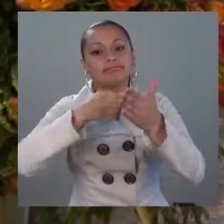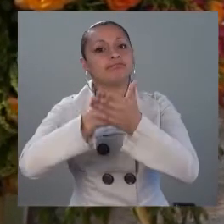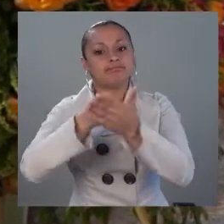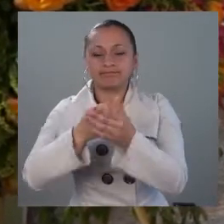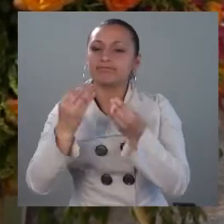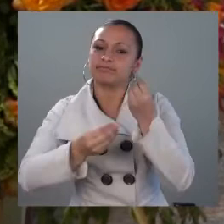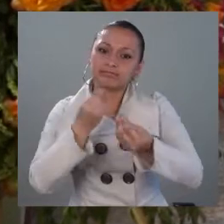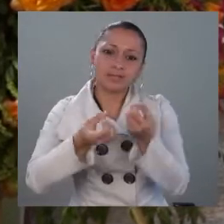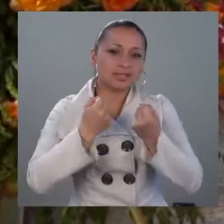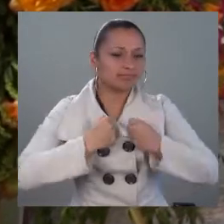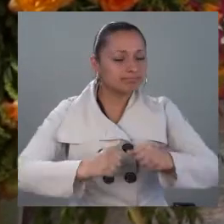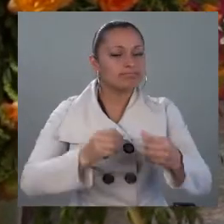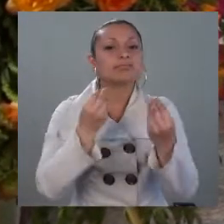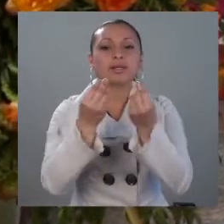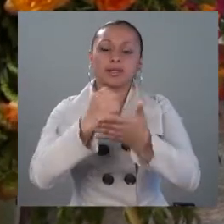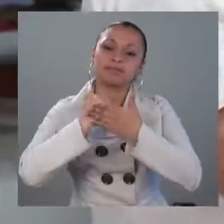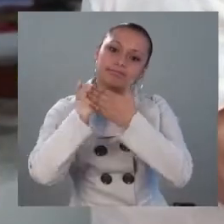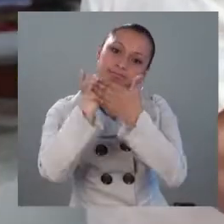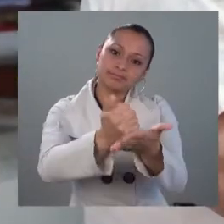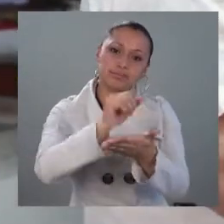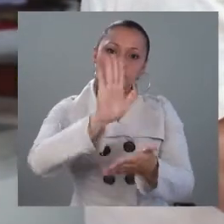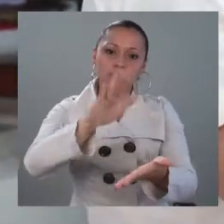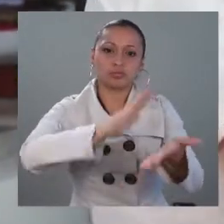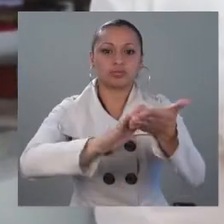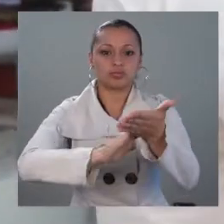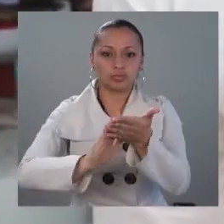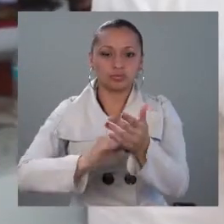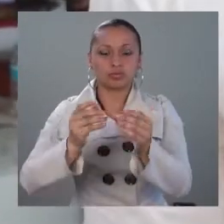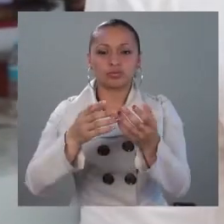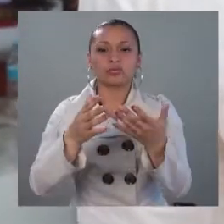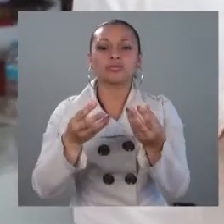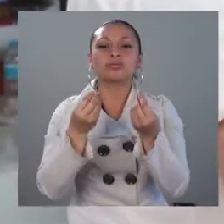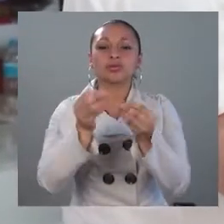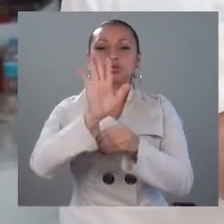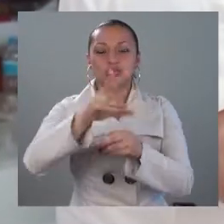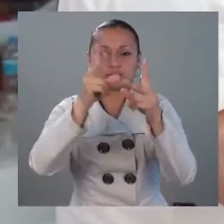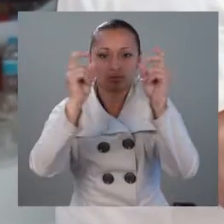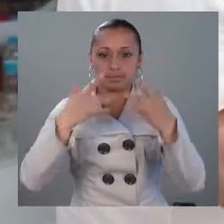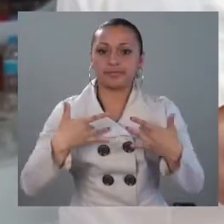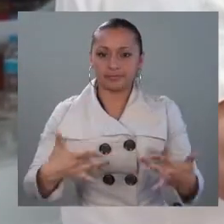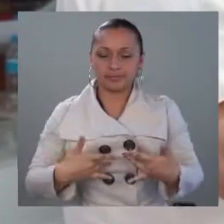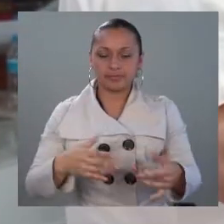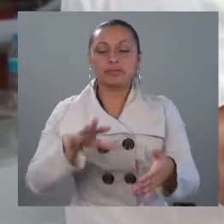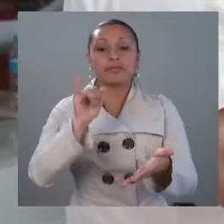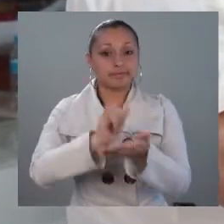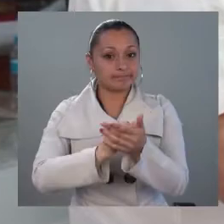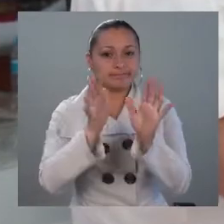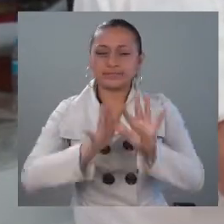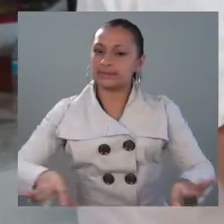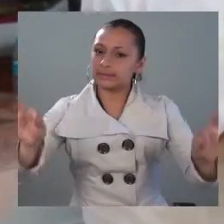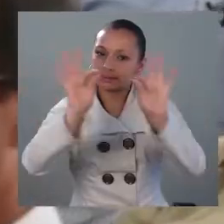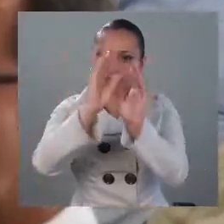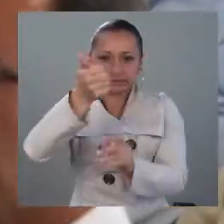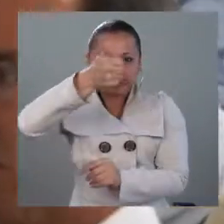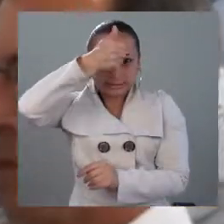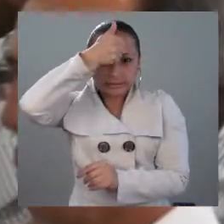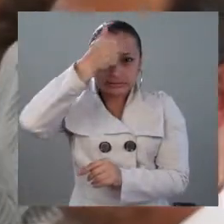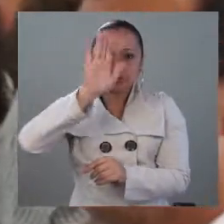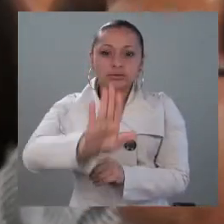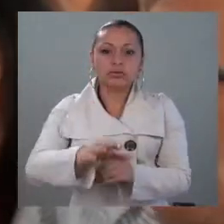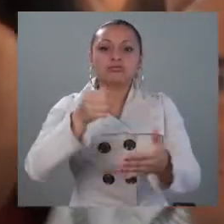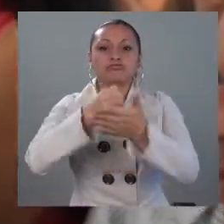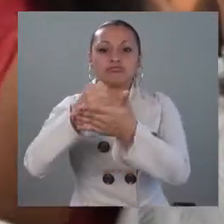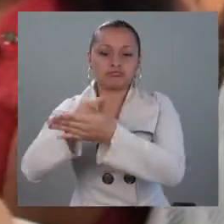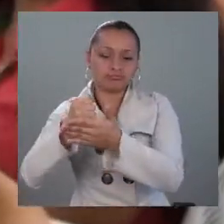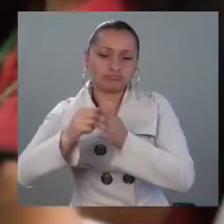haciendo todos los esfuerzos por coadyuvar en la solución de las dificultades en materia de salud. Para ello es fundamental la participación